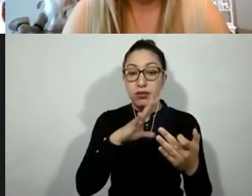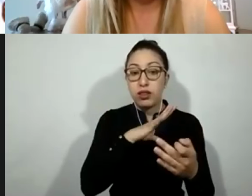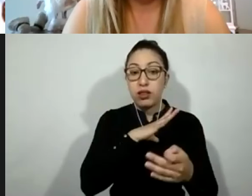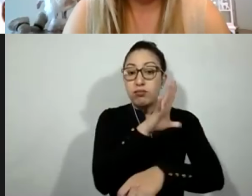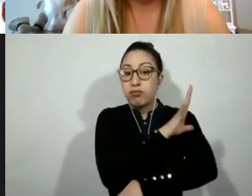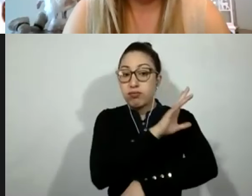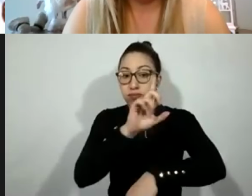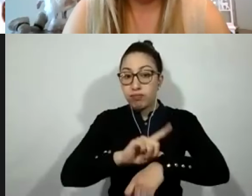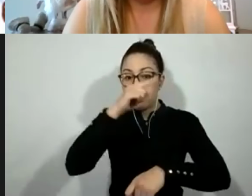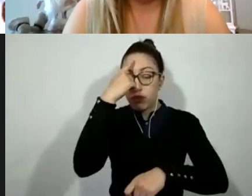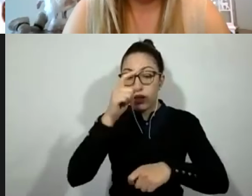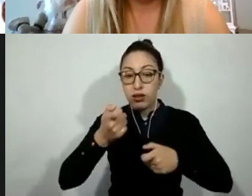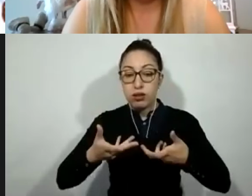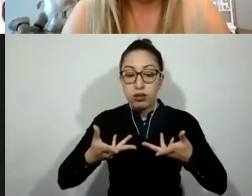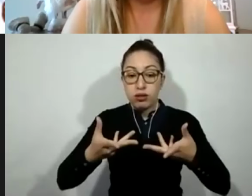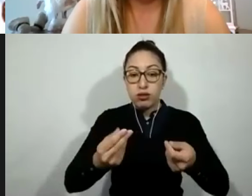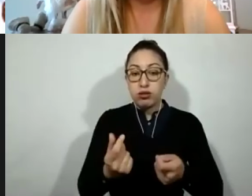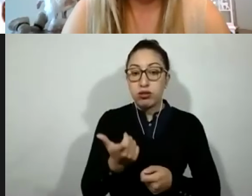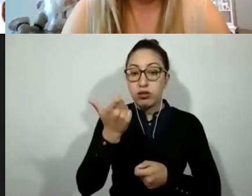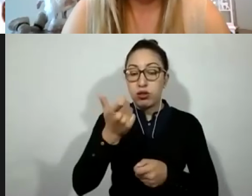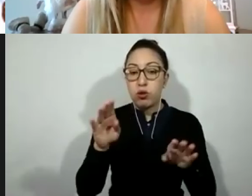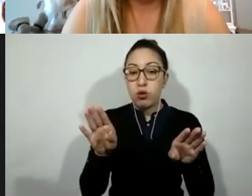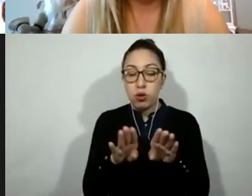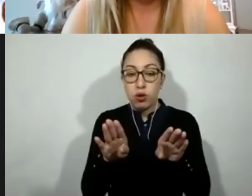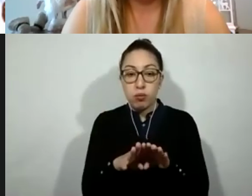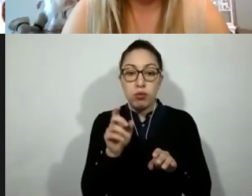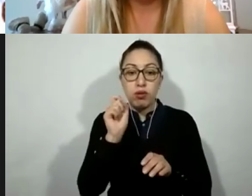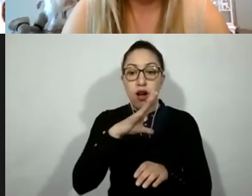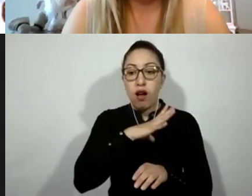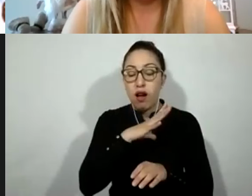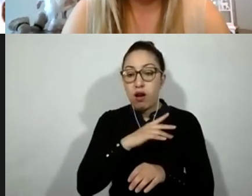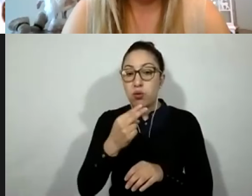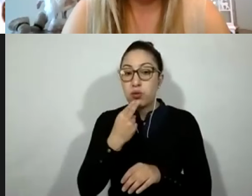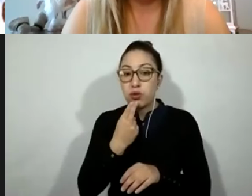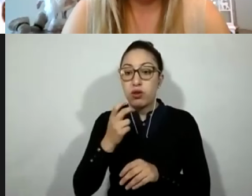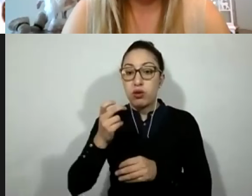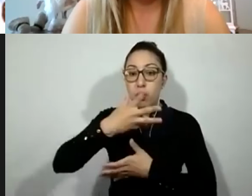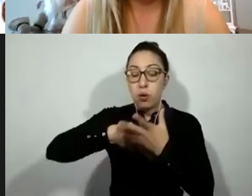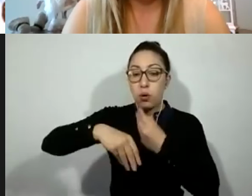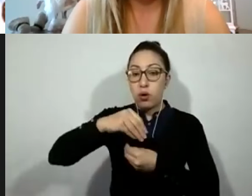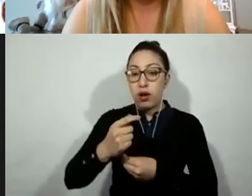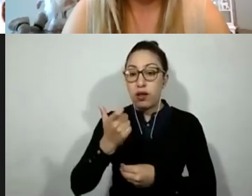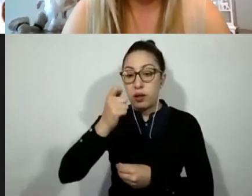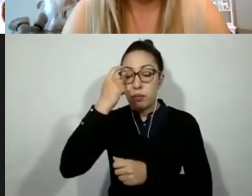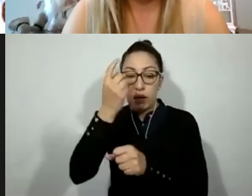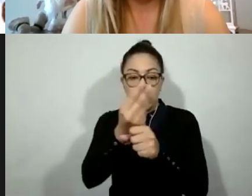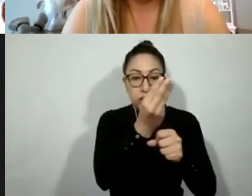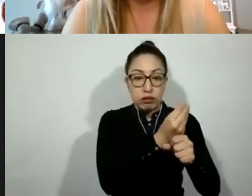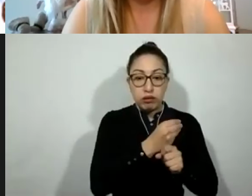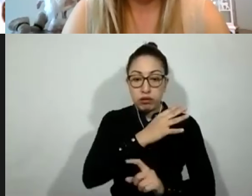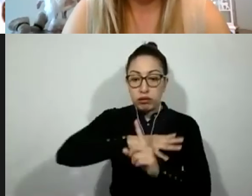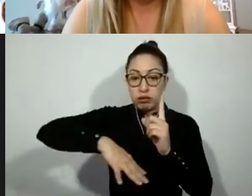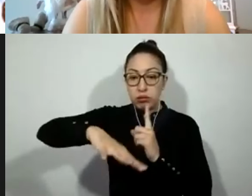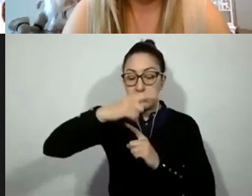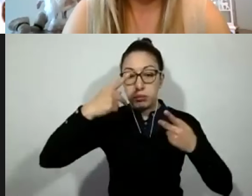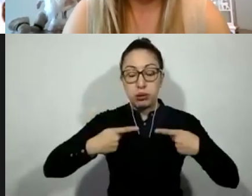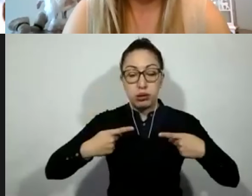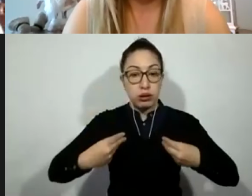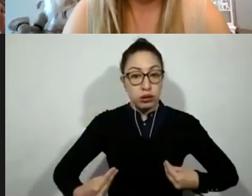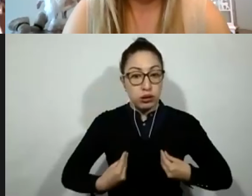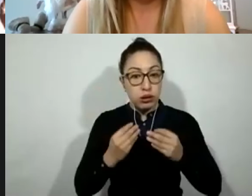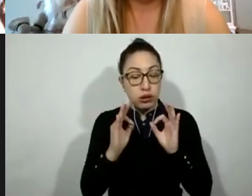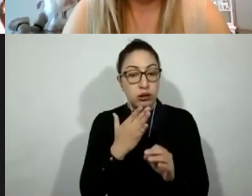recursos públicos, su honestidad en la recepción, administración y en su aplicación, promoviendo